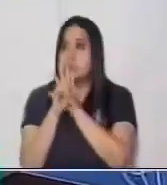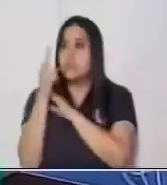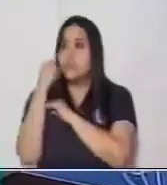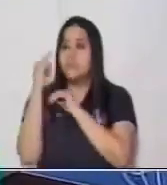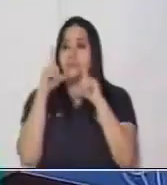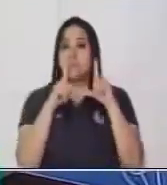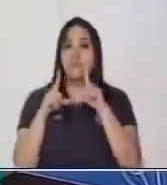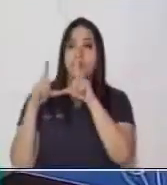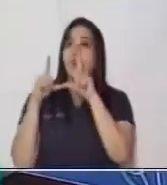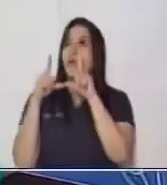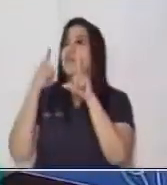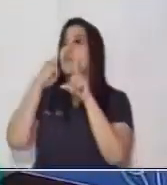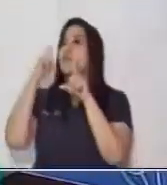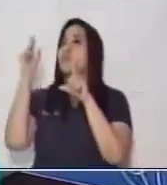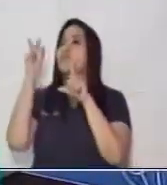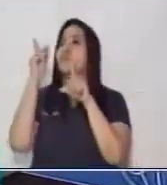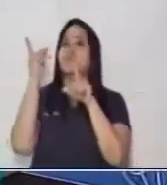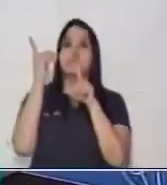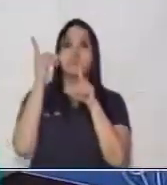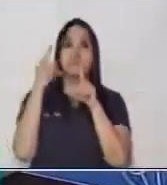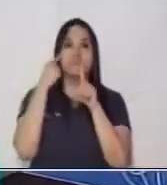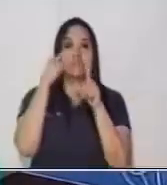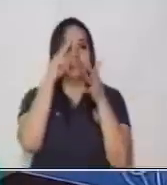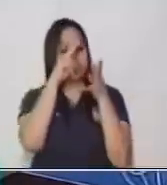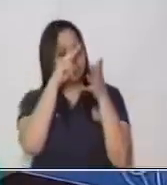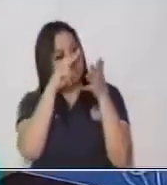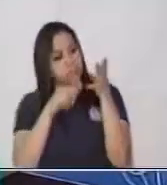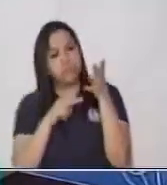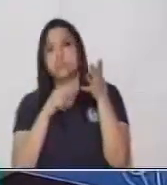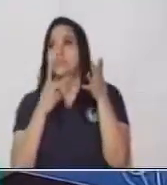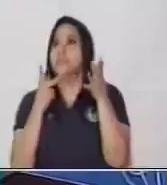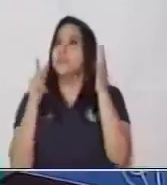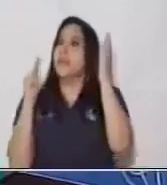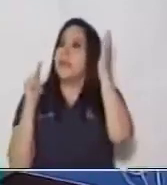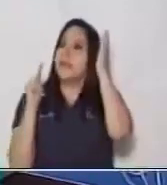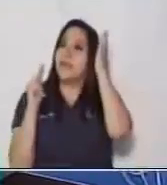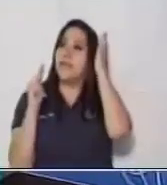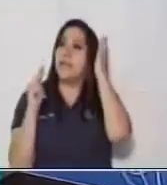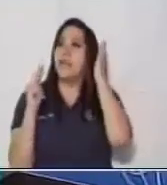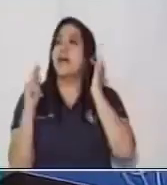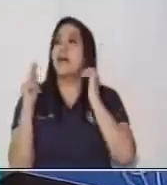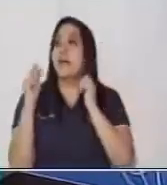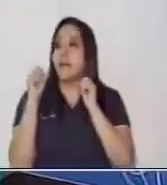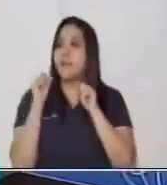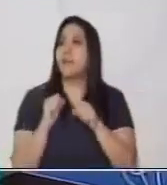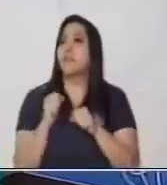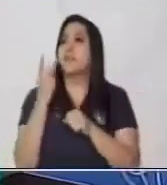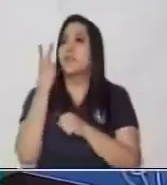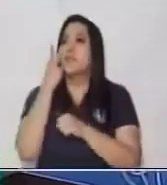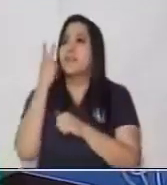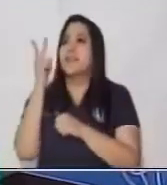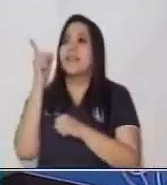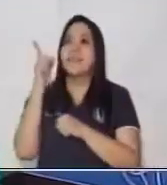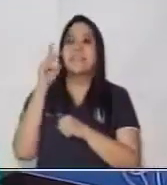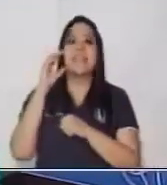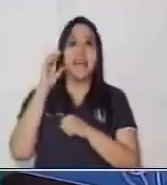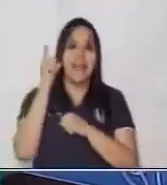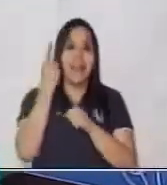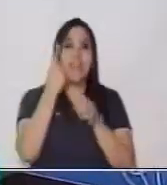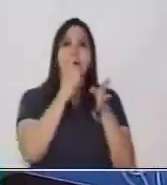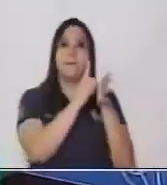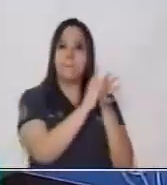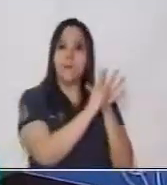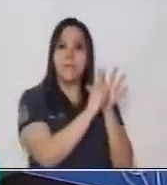derecho donde encontramos esta I. Y claramente podemos notarlo, es copulativa y es un